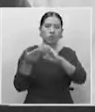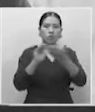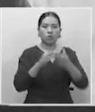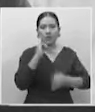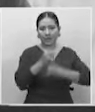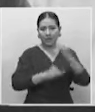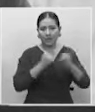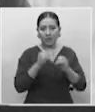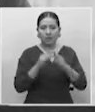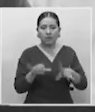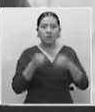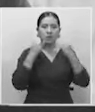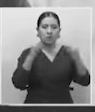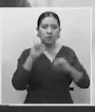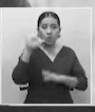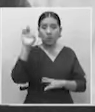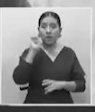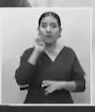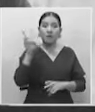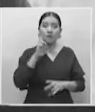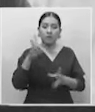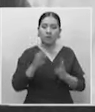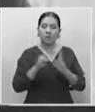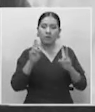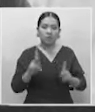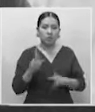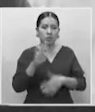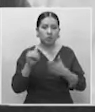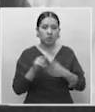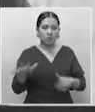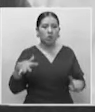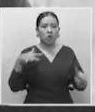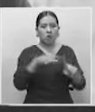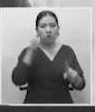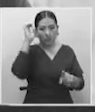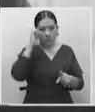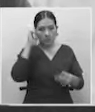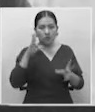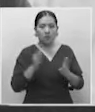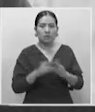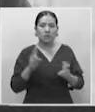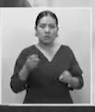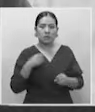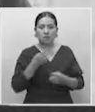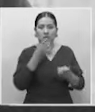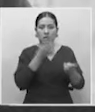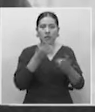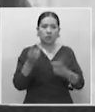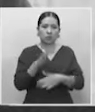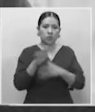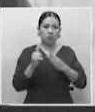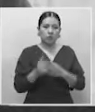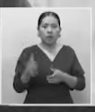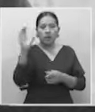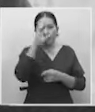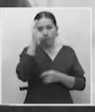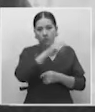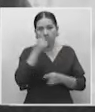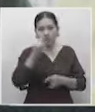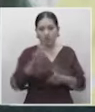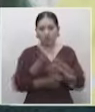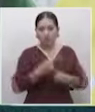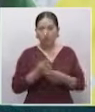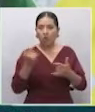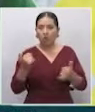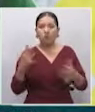que el señor Evo Morales pasó de ser una víctima de un golpe de Estado a ser un golpista confeso y que busca destruir la democracia en